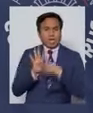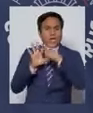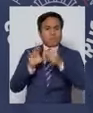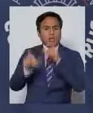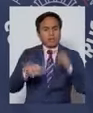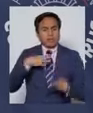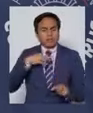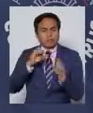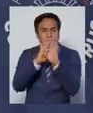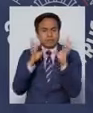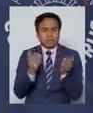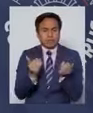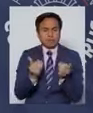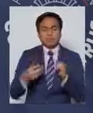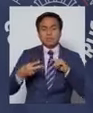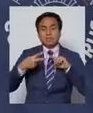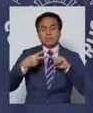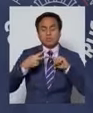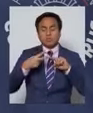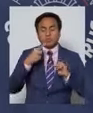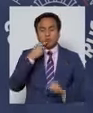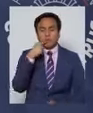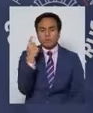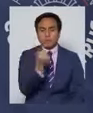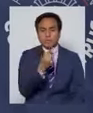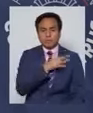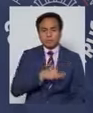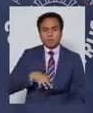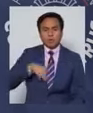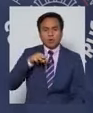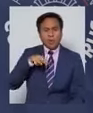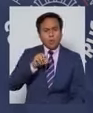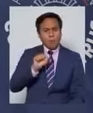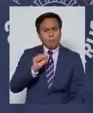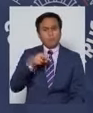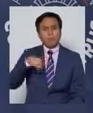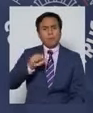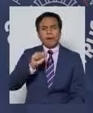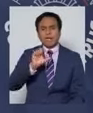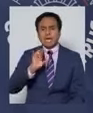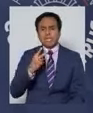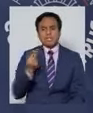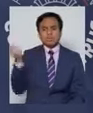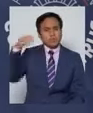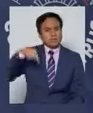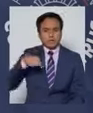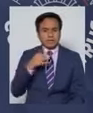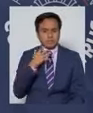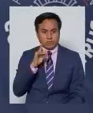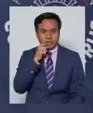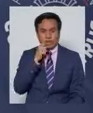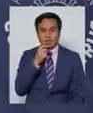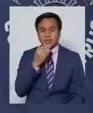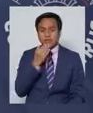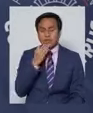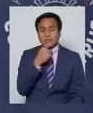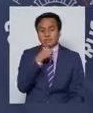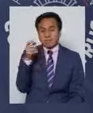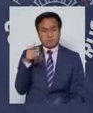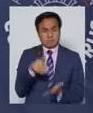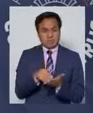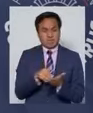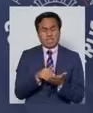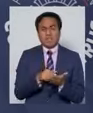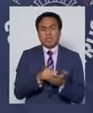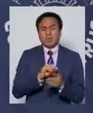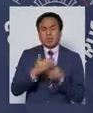la ciudadanía. Lo segundo es preguntar por el ministro Mañalich, que no está en este balance en el cual casi alcanzamos los 100.000